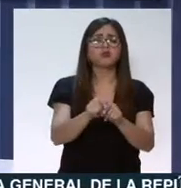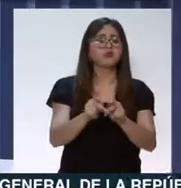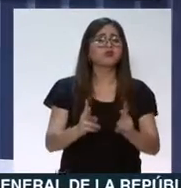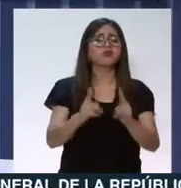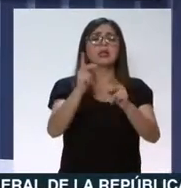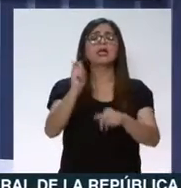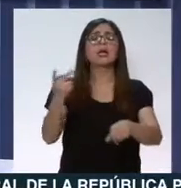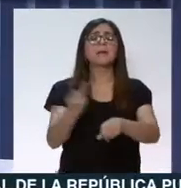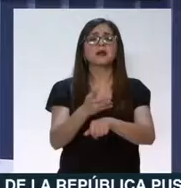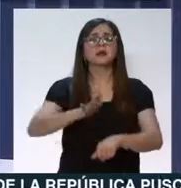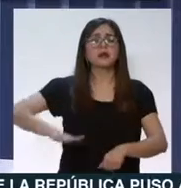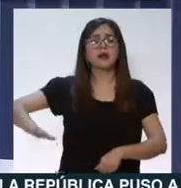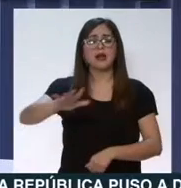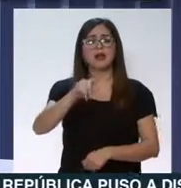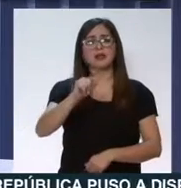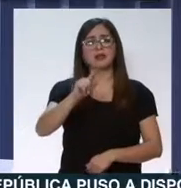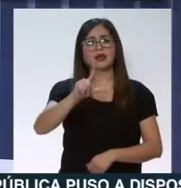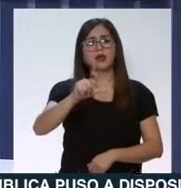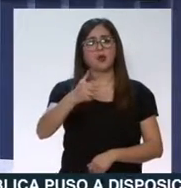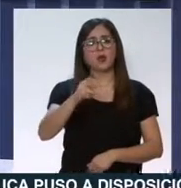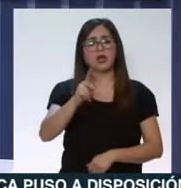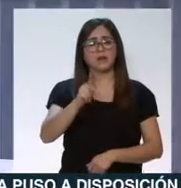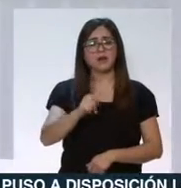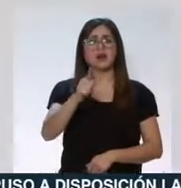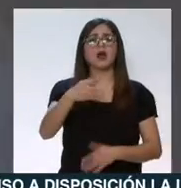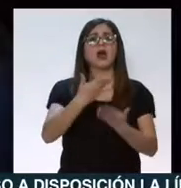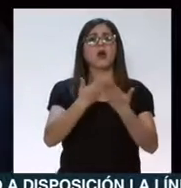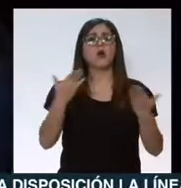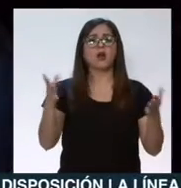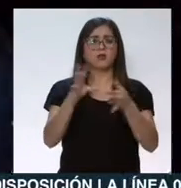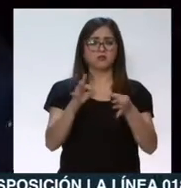de Tlahuelilpan. Te escuchamos, Socorro, adelante.